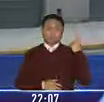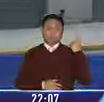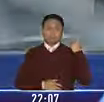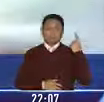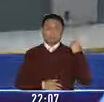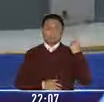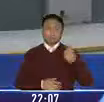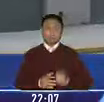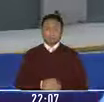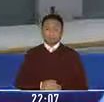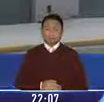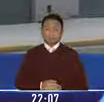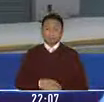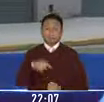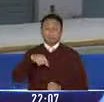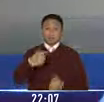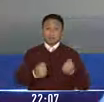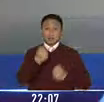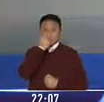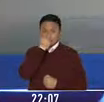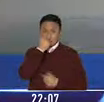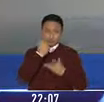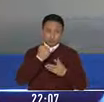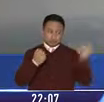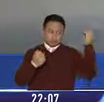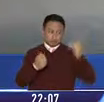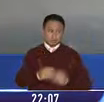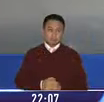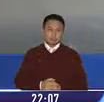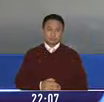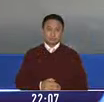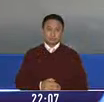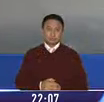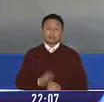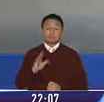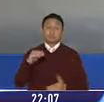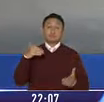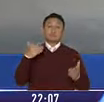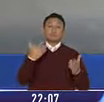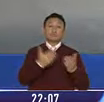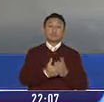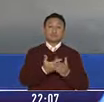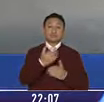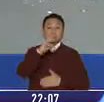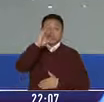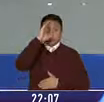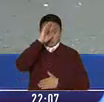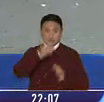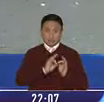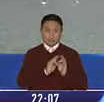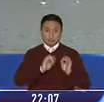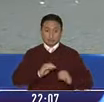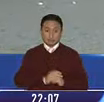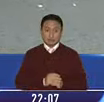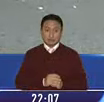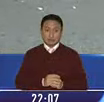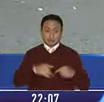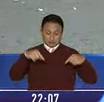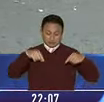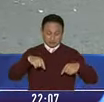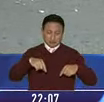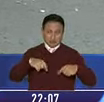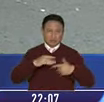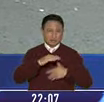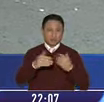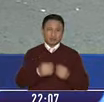automotor se abría dado a la fuga los vehículos fueron llevados hasta los patios de retención en Calderón y en la calzada quedaron los